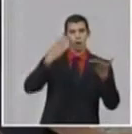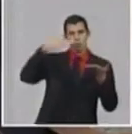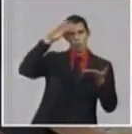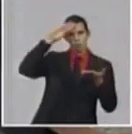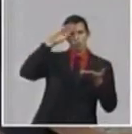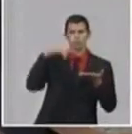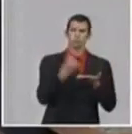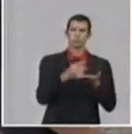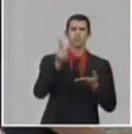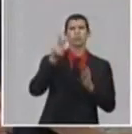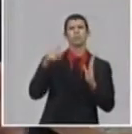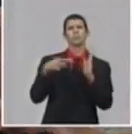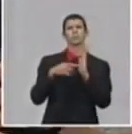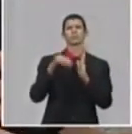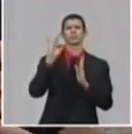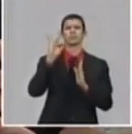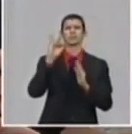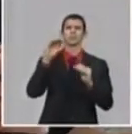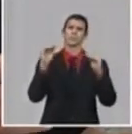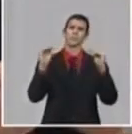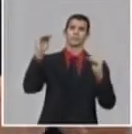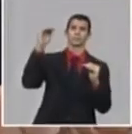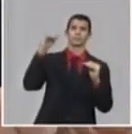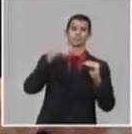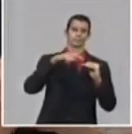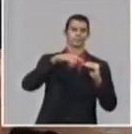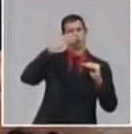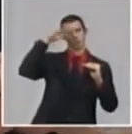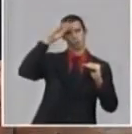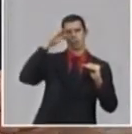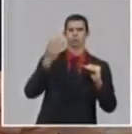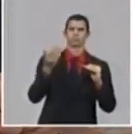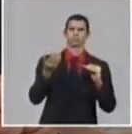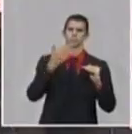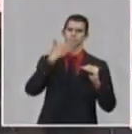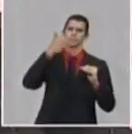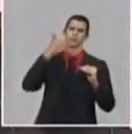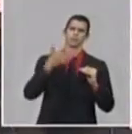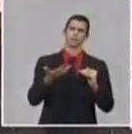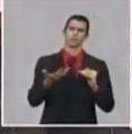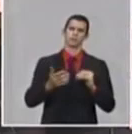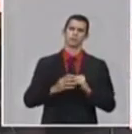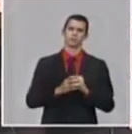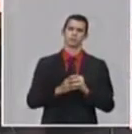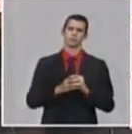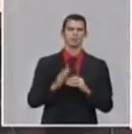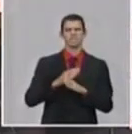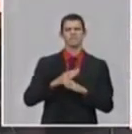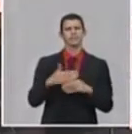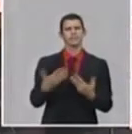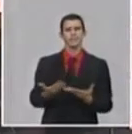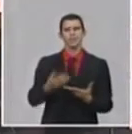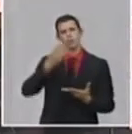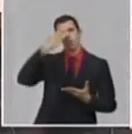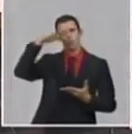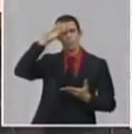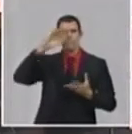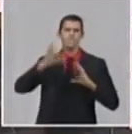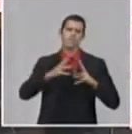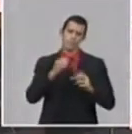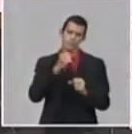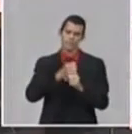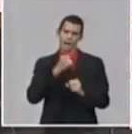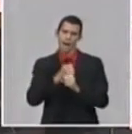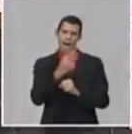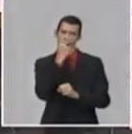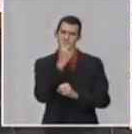2,7%. Quiere decir que realmente la forma en que nuestros médicos están tratando a los pacientes, los protocolos que se están siguiendo,